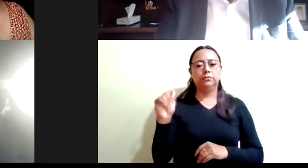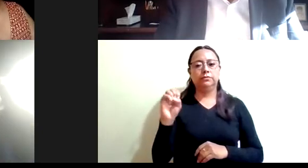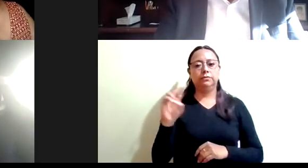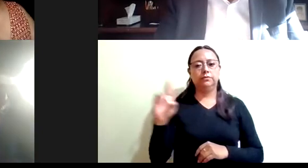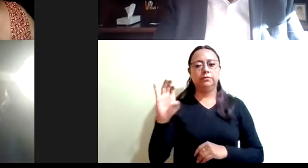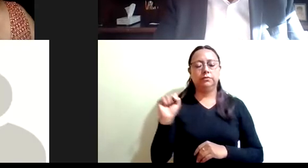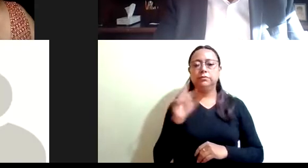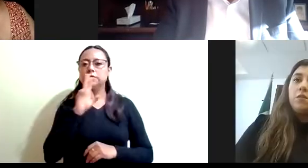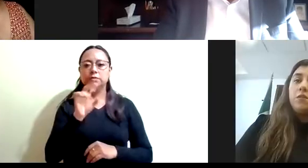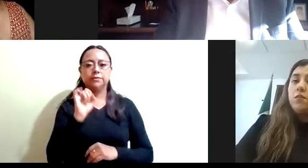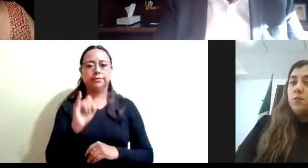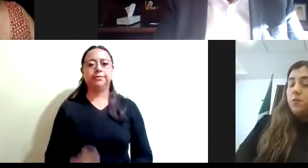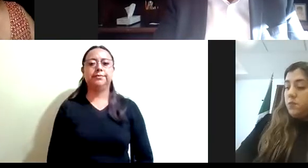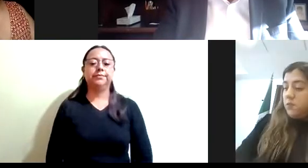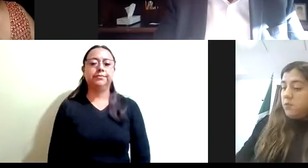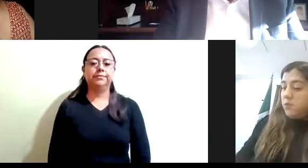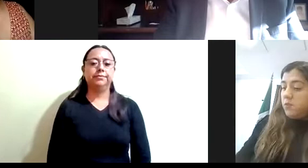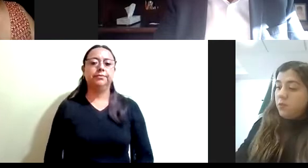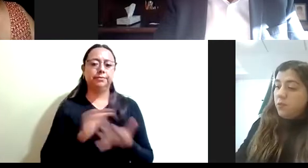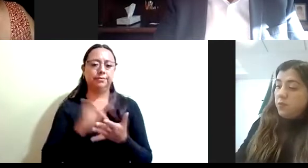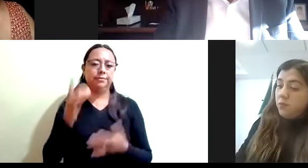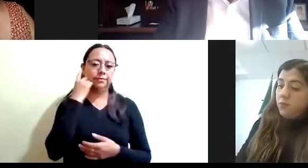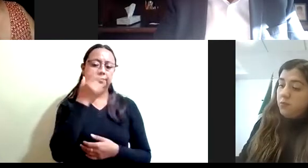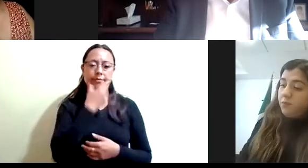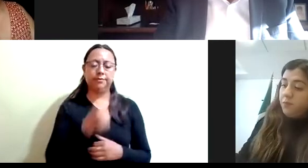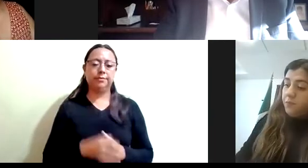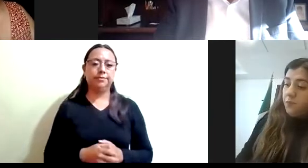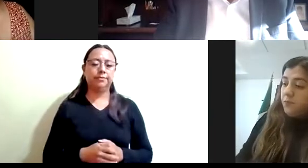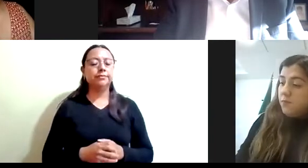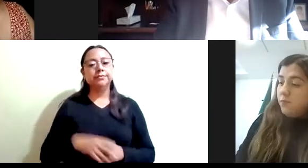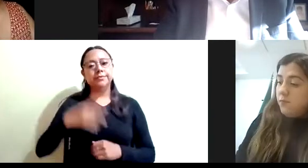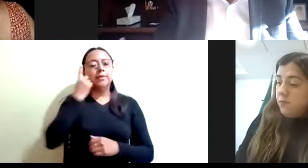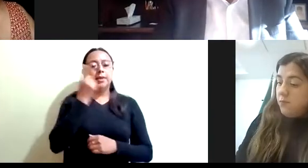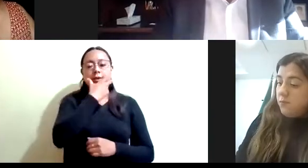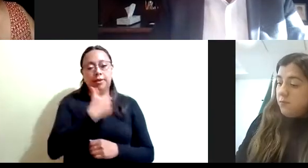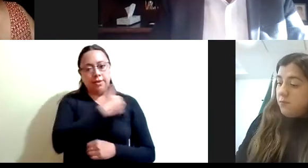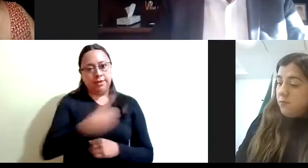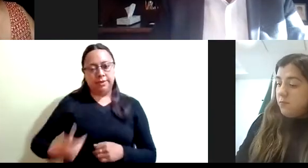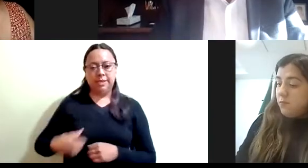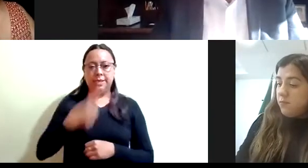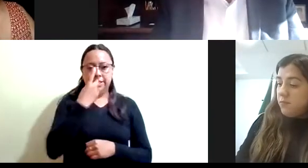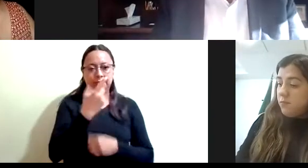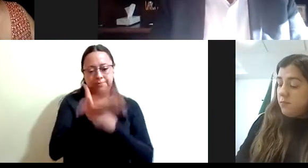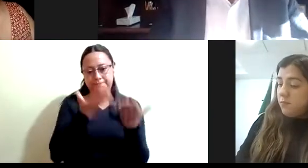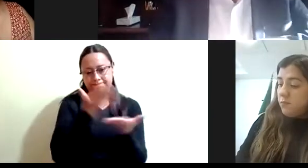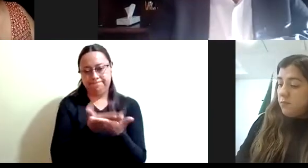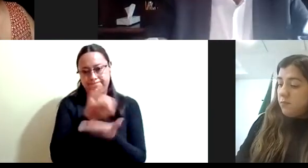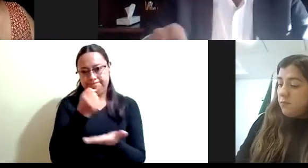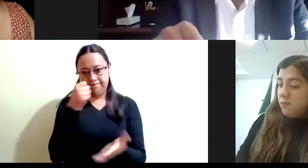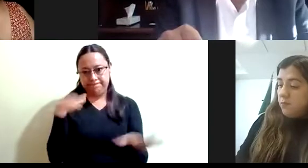A favor. Gracias, diputado. Diputado presidente, le informo que las modificaciones planteadas no han sido